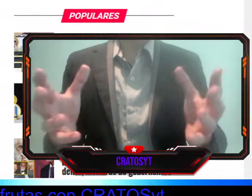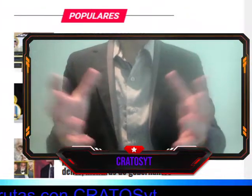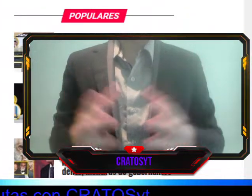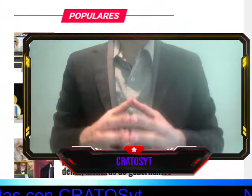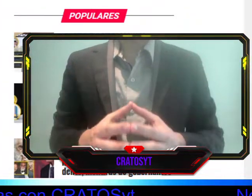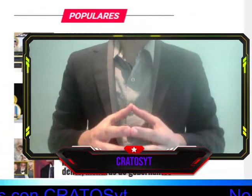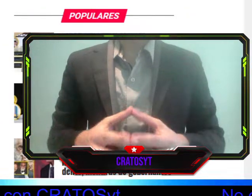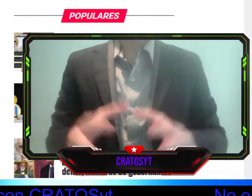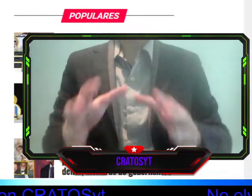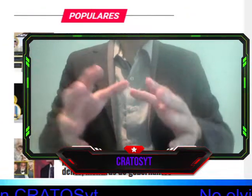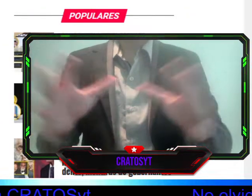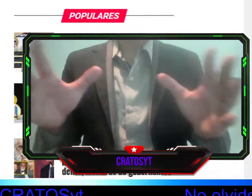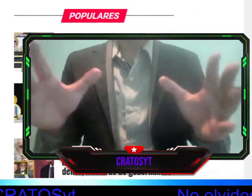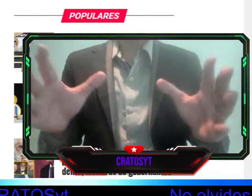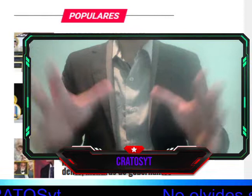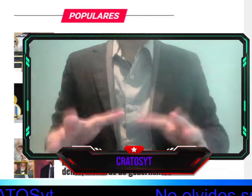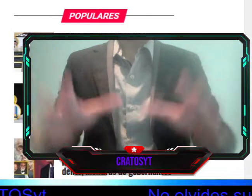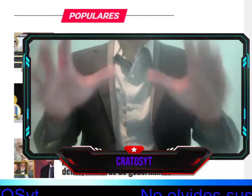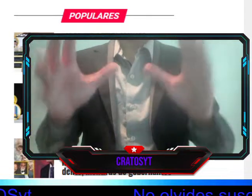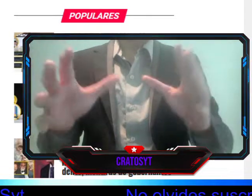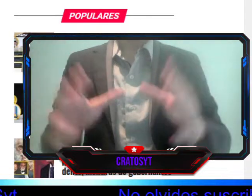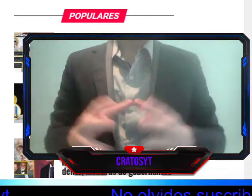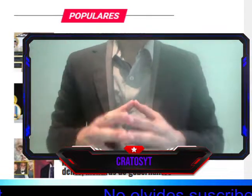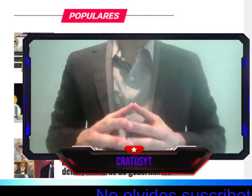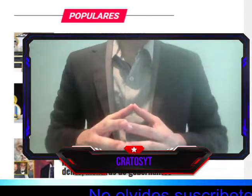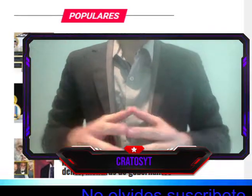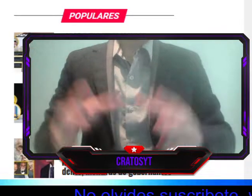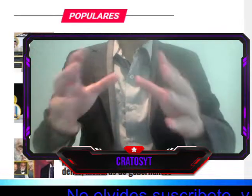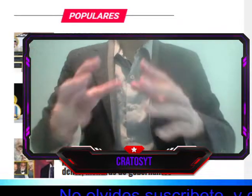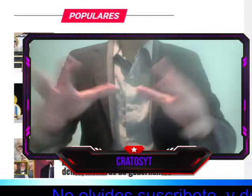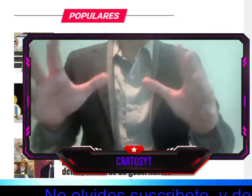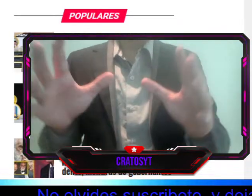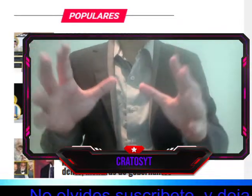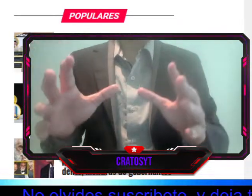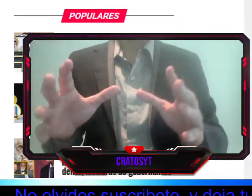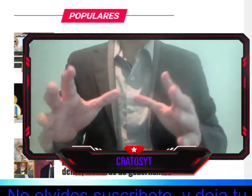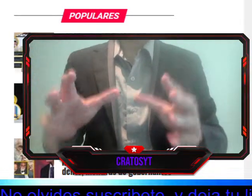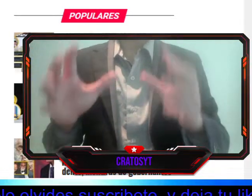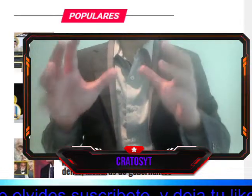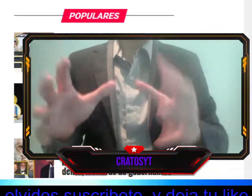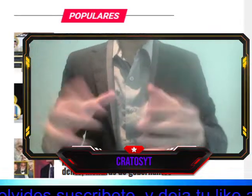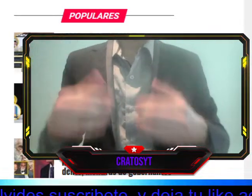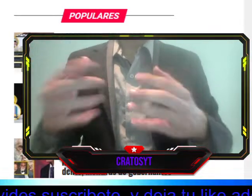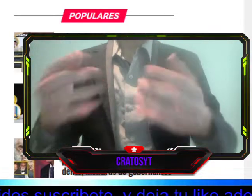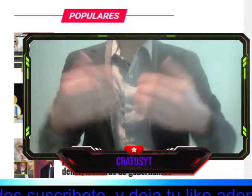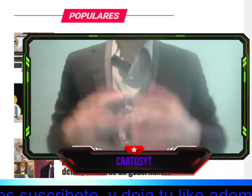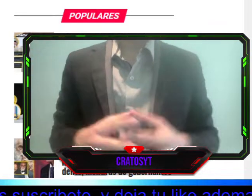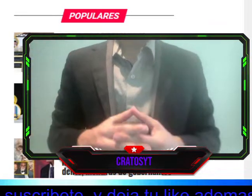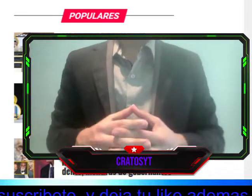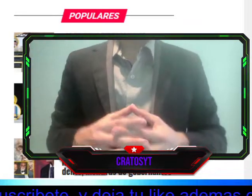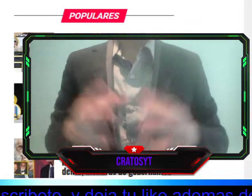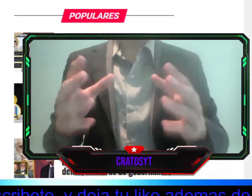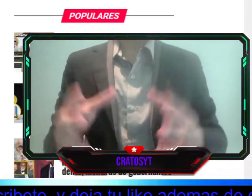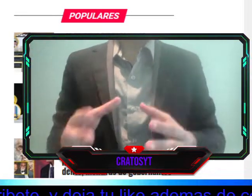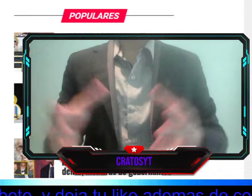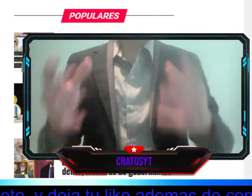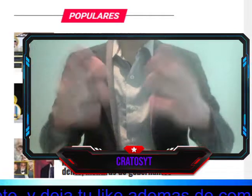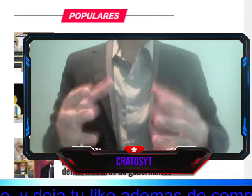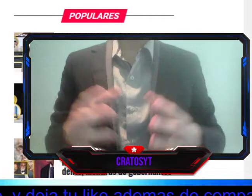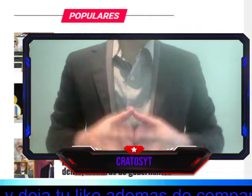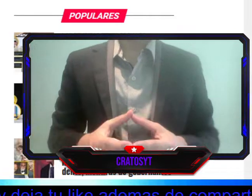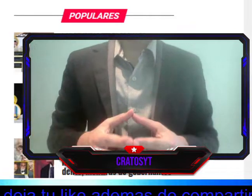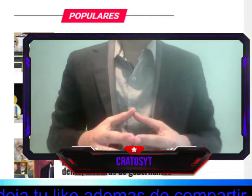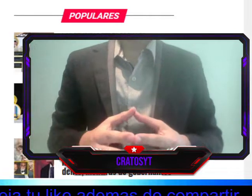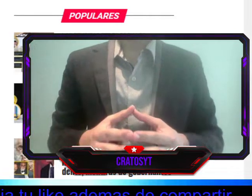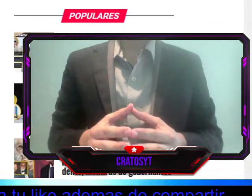quien es dirigida básicamente por Loret de Mola, que nosotros ya lo conocemos independientemente de lo que pensemos de él, tú o yo, se destacó que esta